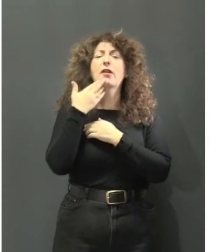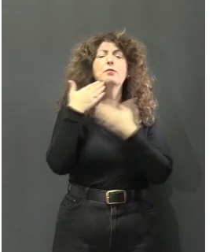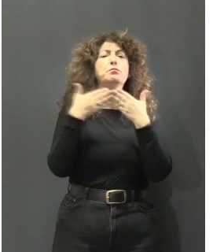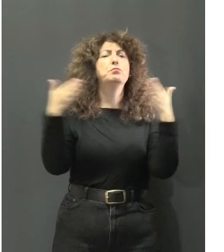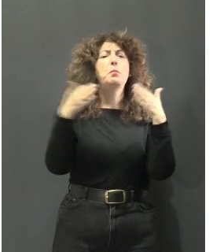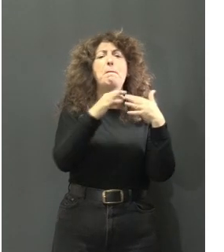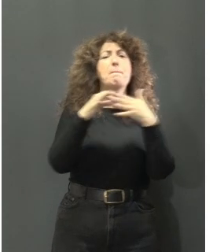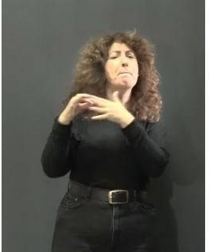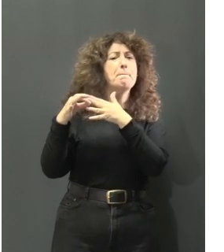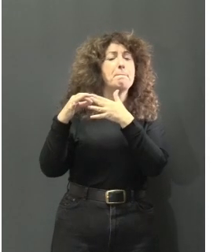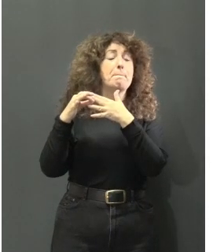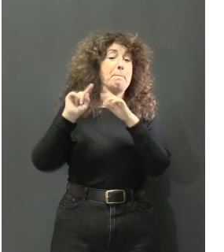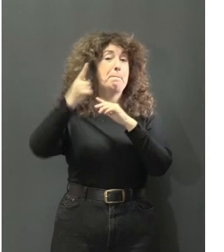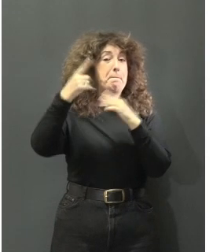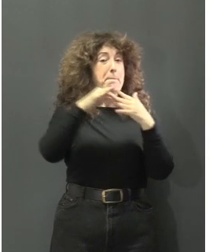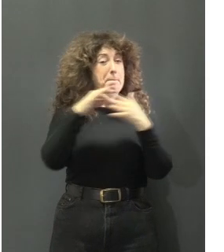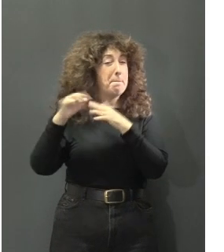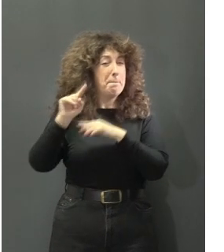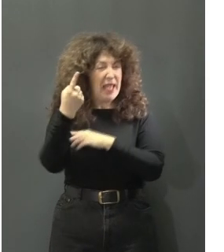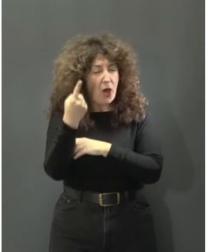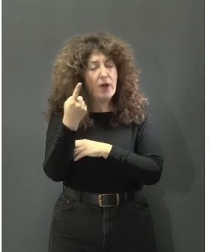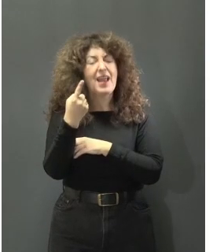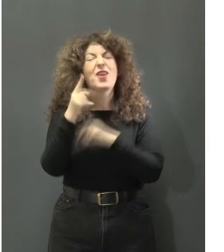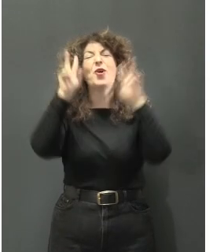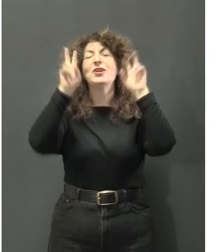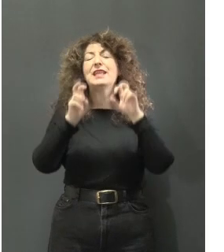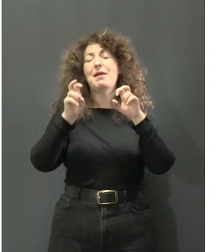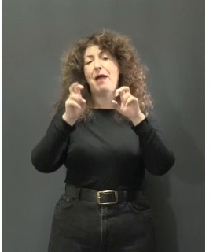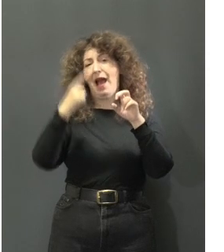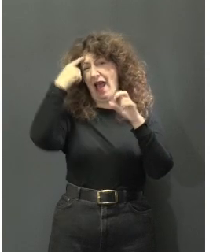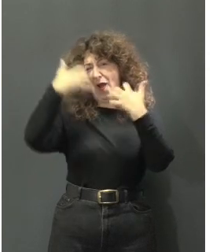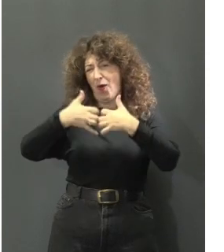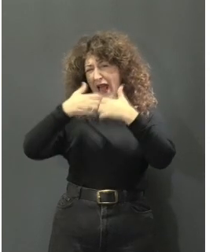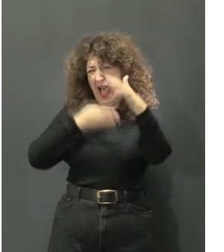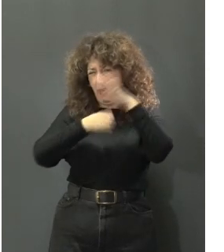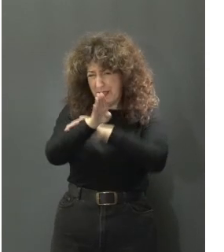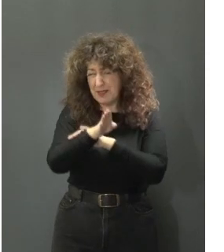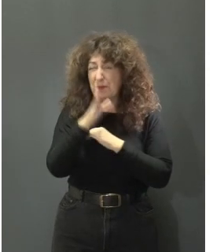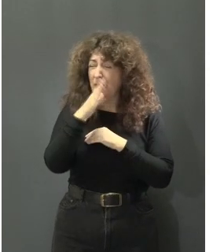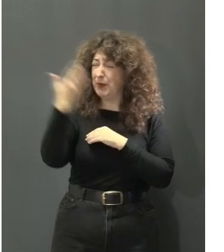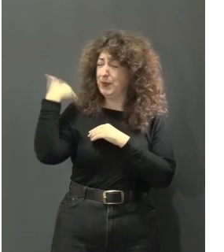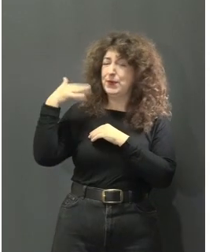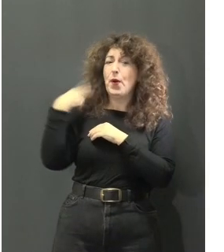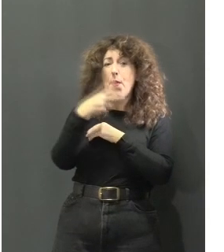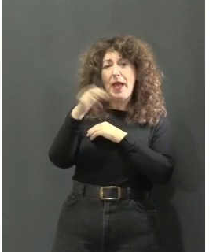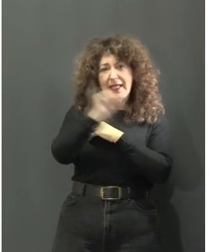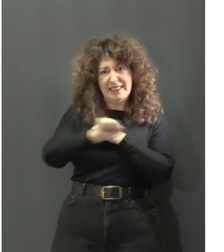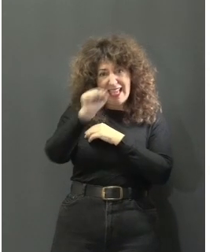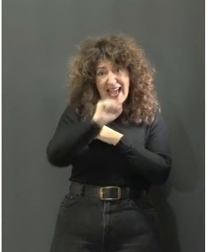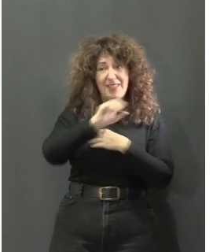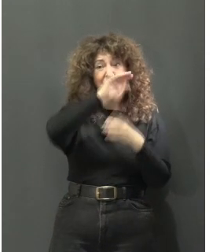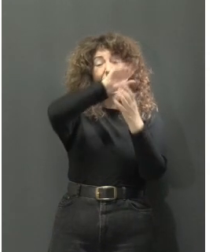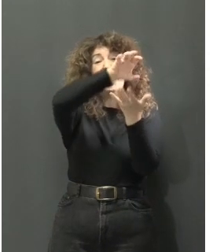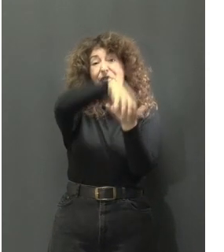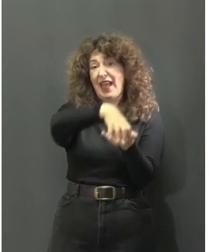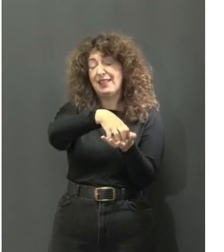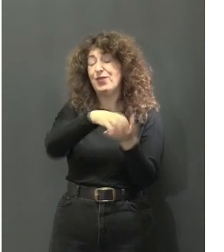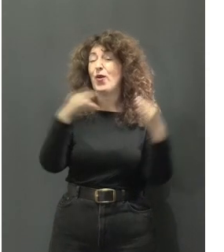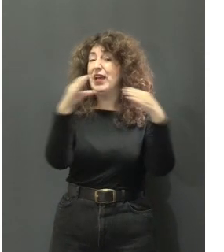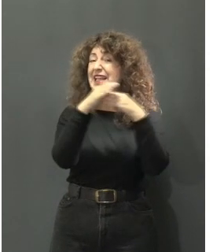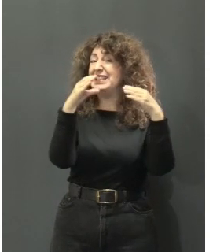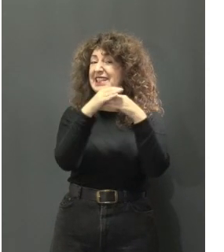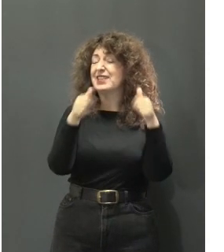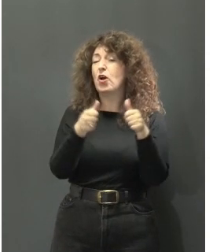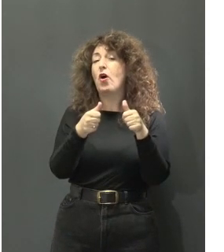en lo referido a la accesibilidad cognitiva, porque ya hace más de 20 años, desde este centro del Inserso en Albacete,